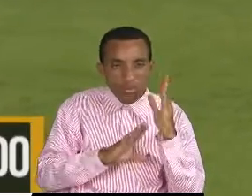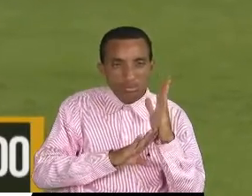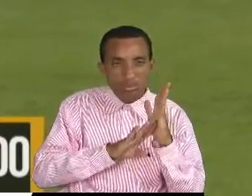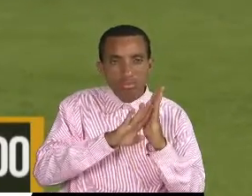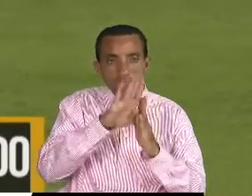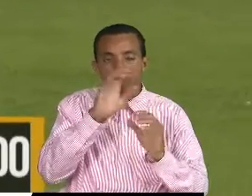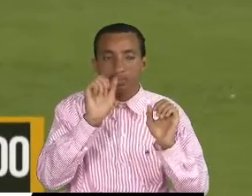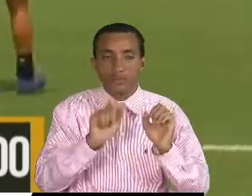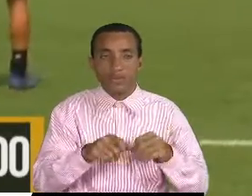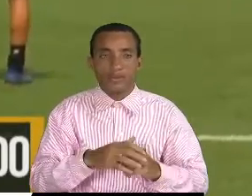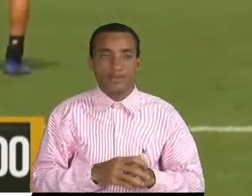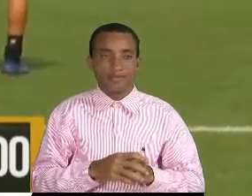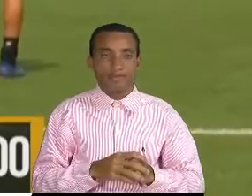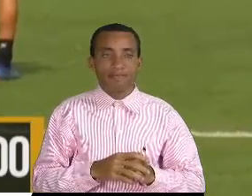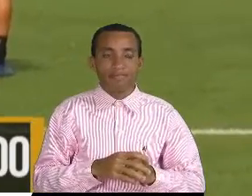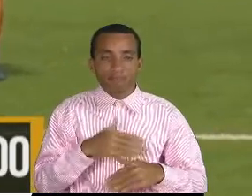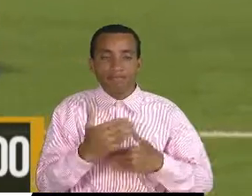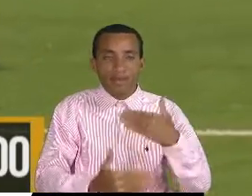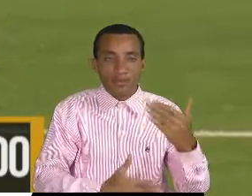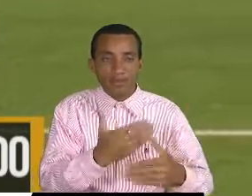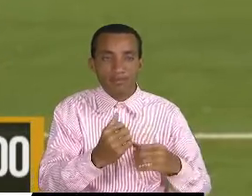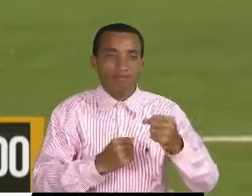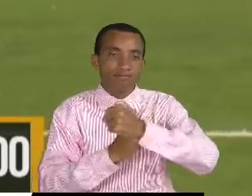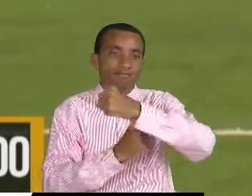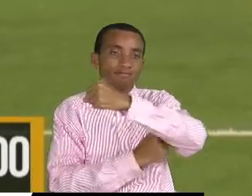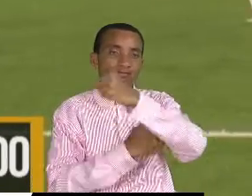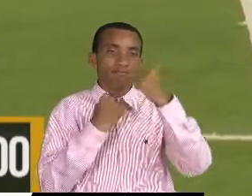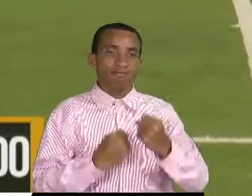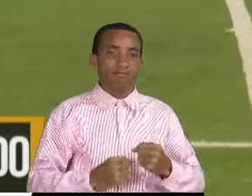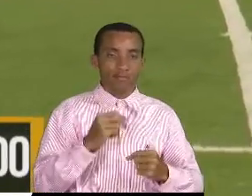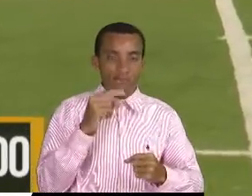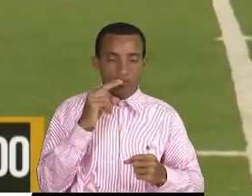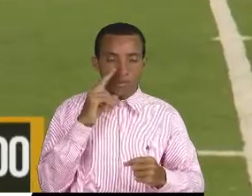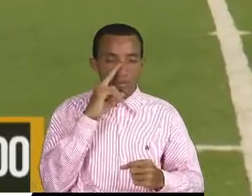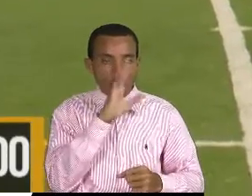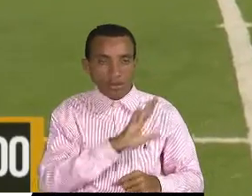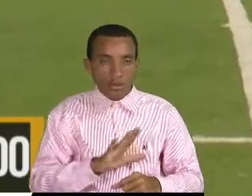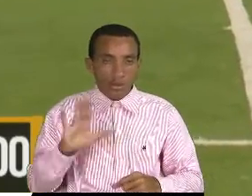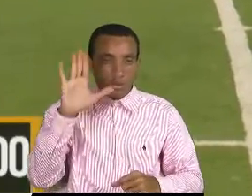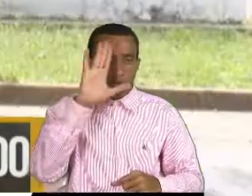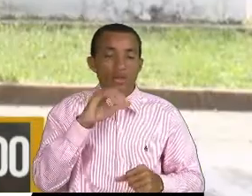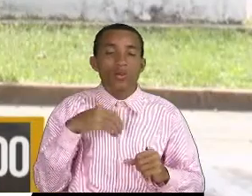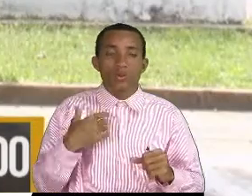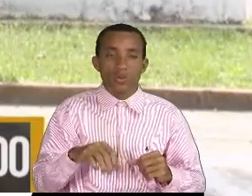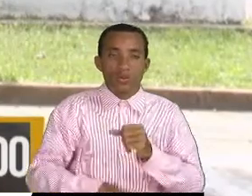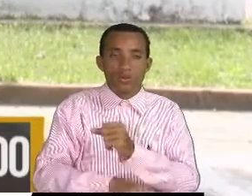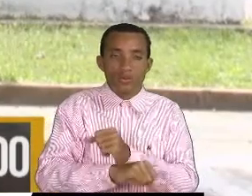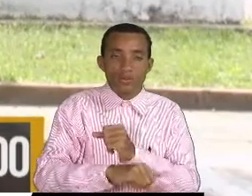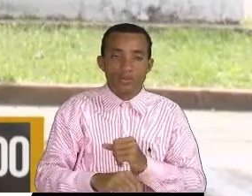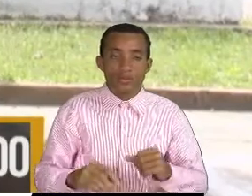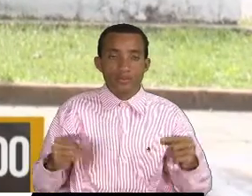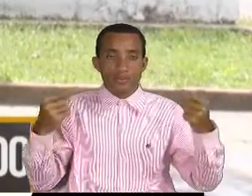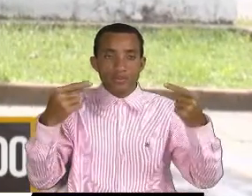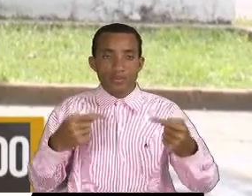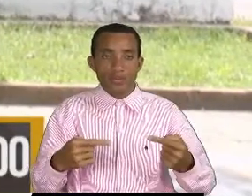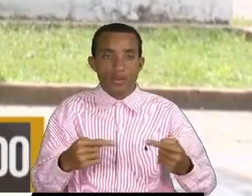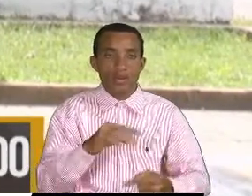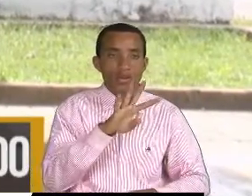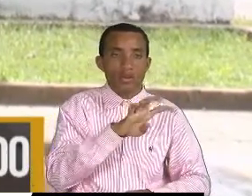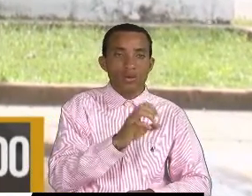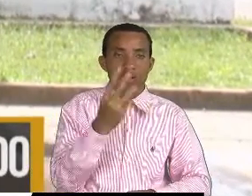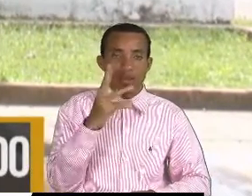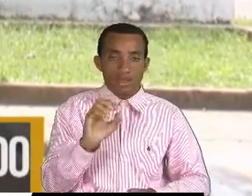necesaria para que puedan de a poco consolidarse en el fútbol profesional, ¿no? Bueno, el próximo partido es el día sábado 1:30, va por Win Sport. Es una linda